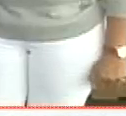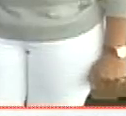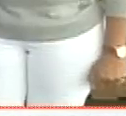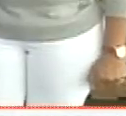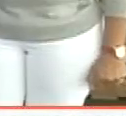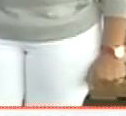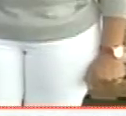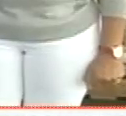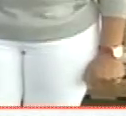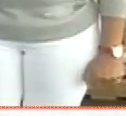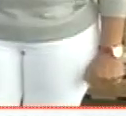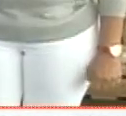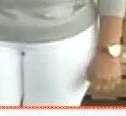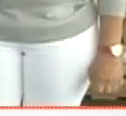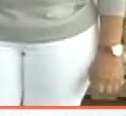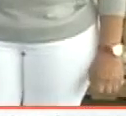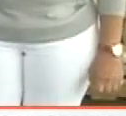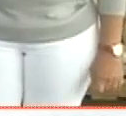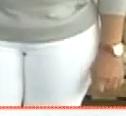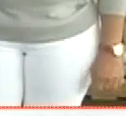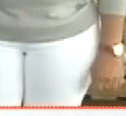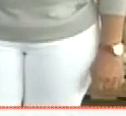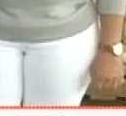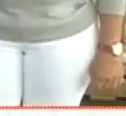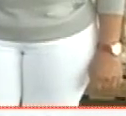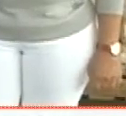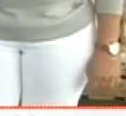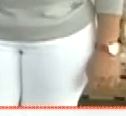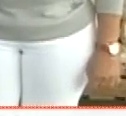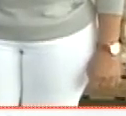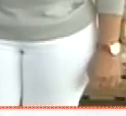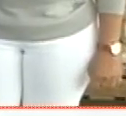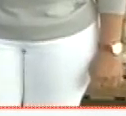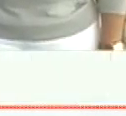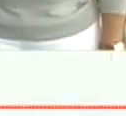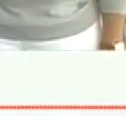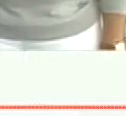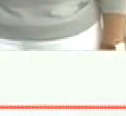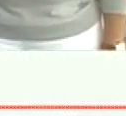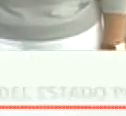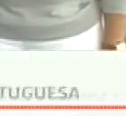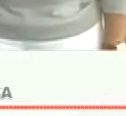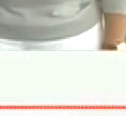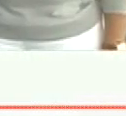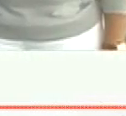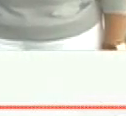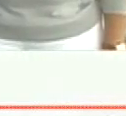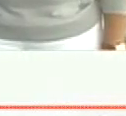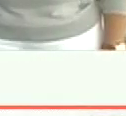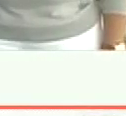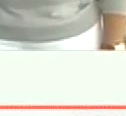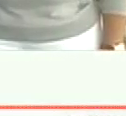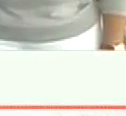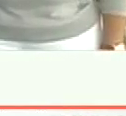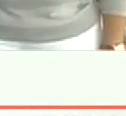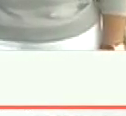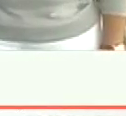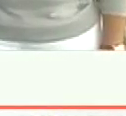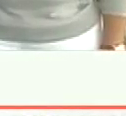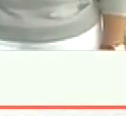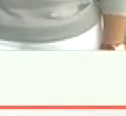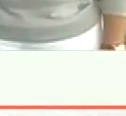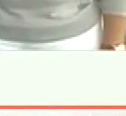de la empresa, María José Arias, quien más adelante nos hará sus comentarios. Pero quería decirle que esto es una planta que